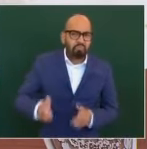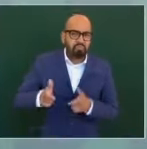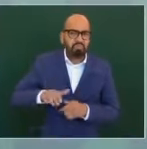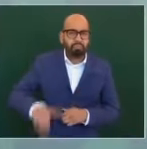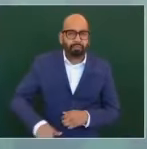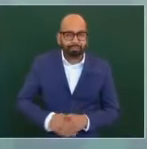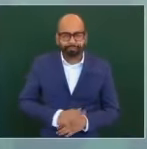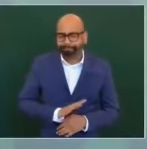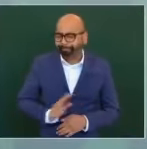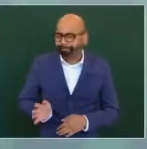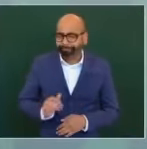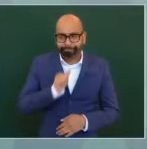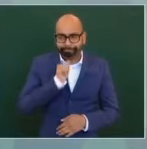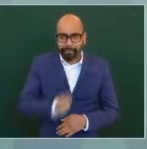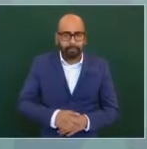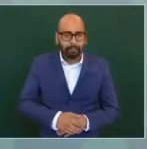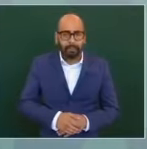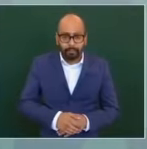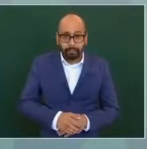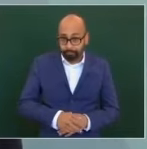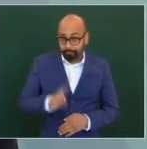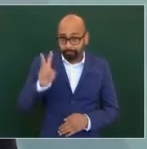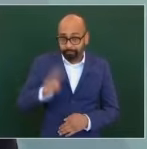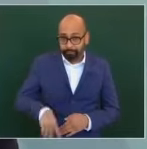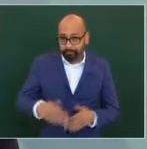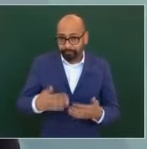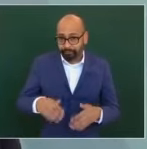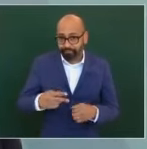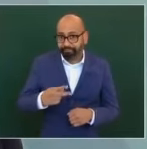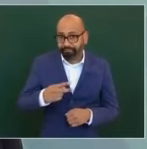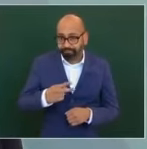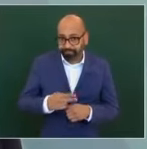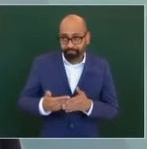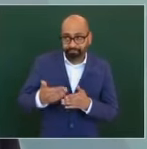todo eso que fue un desastre,